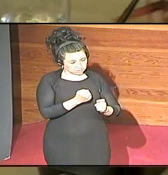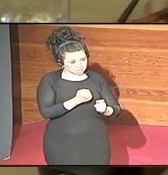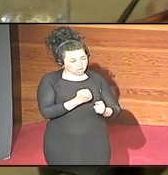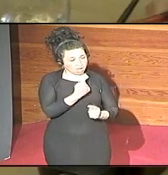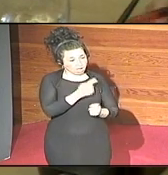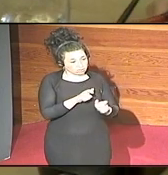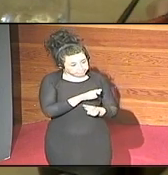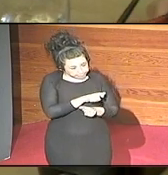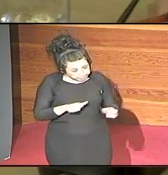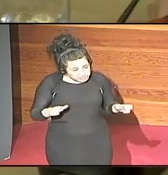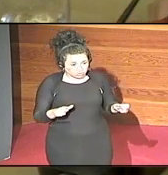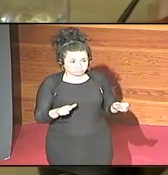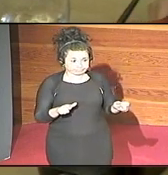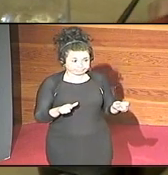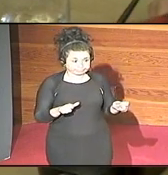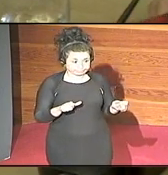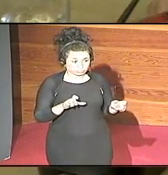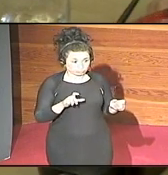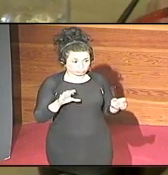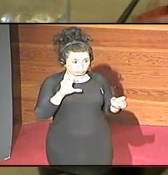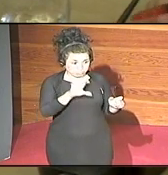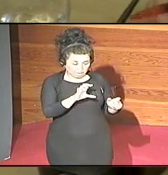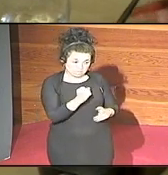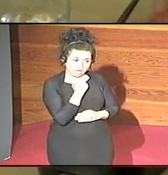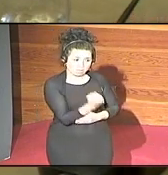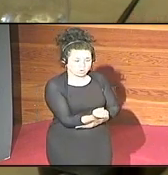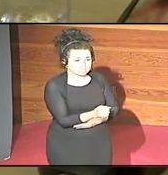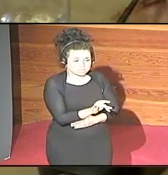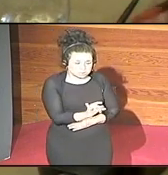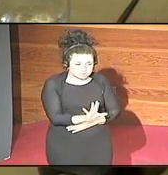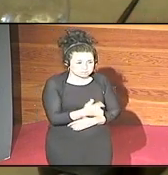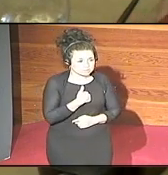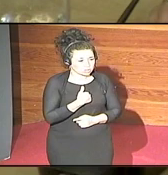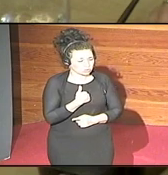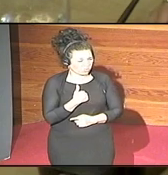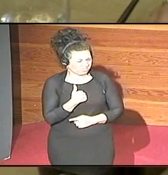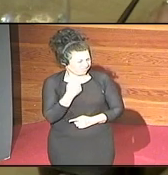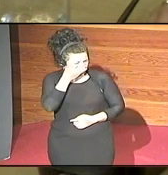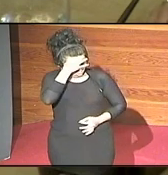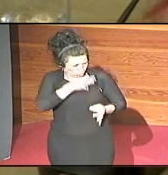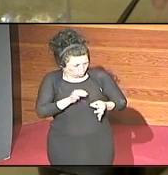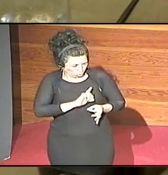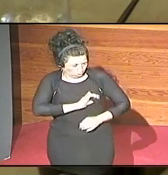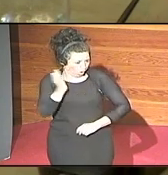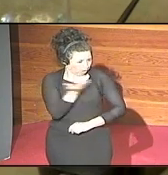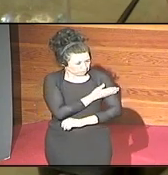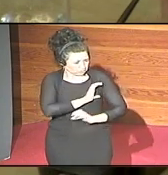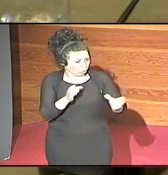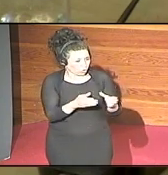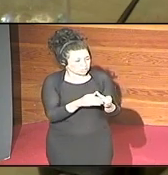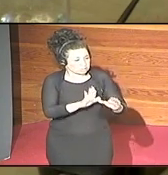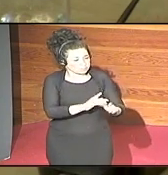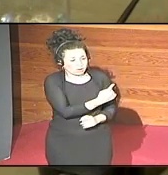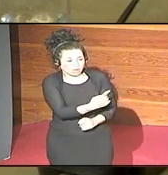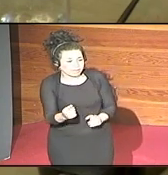parte de la población. Entonces, yo no creo en ningún castigo colectivo, por supuesto, pero en